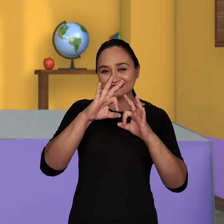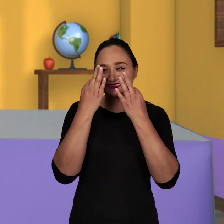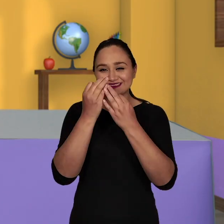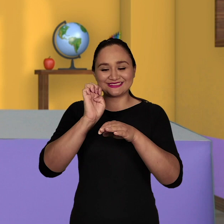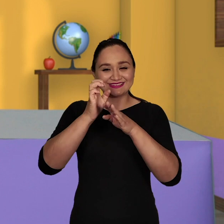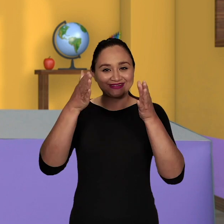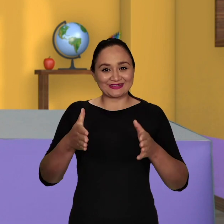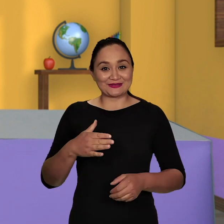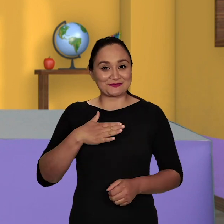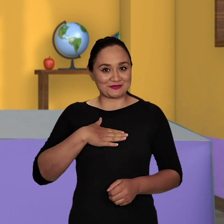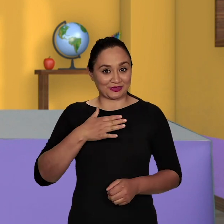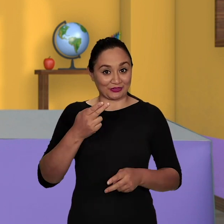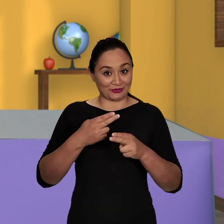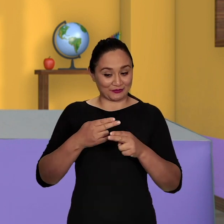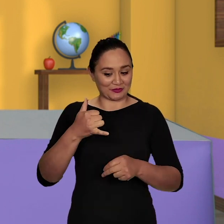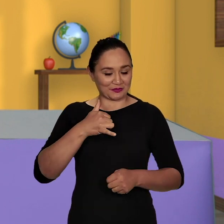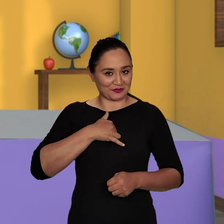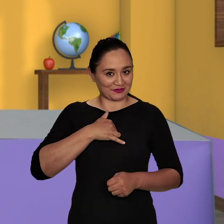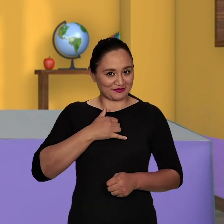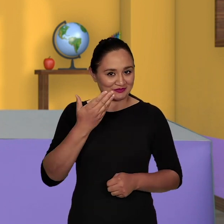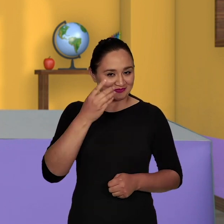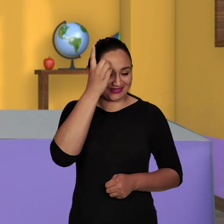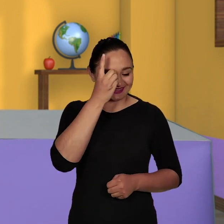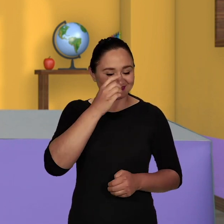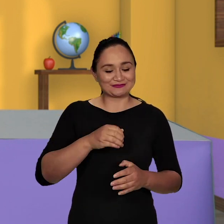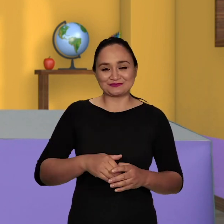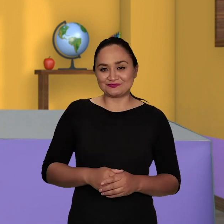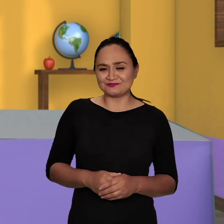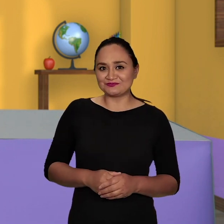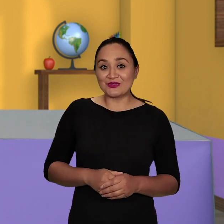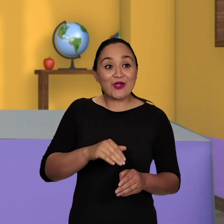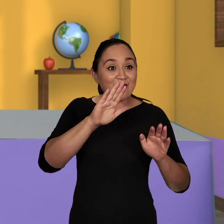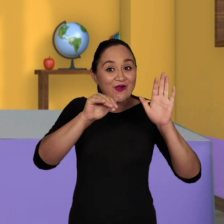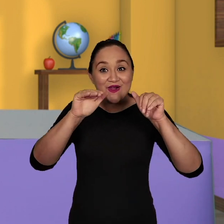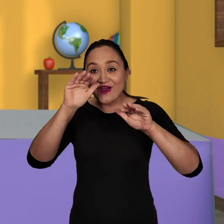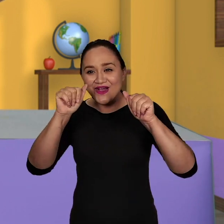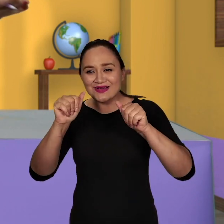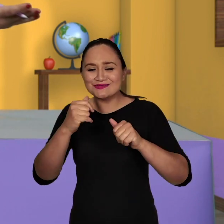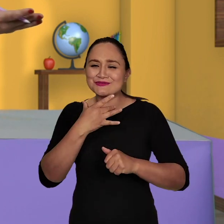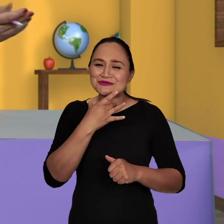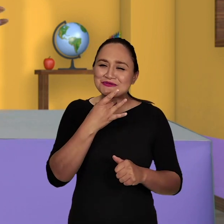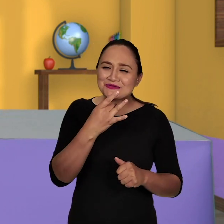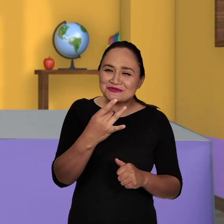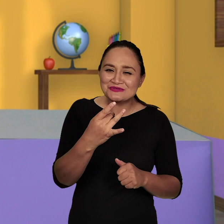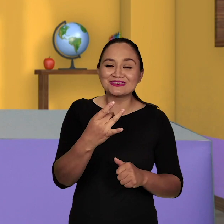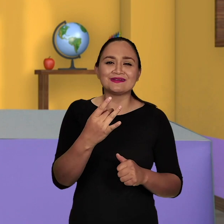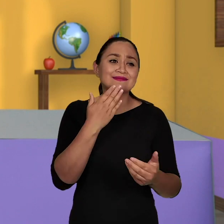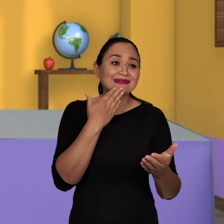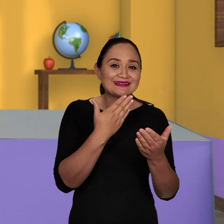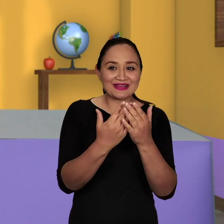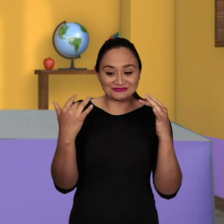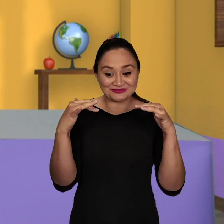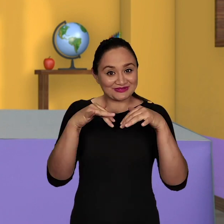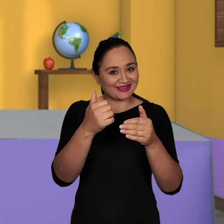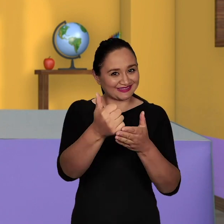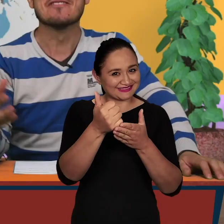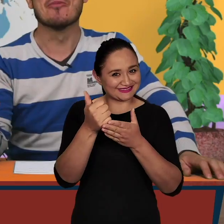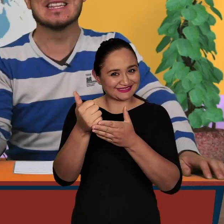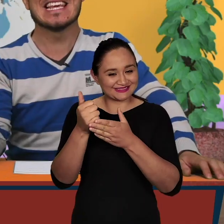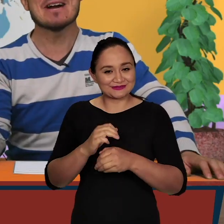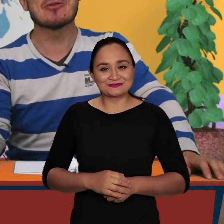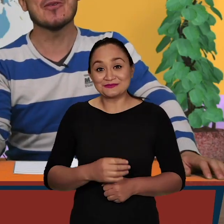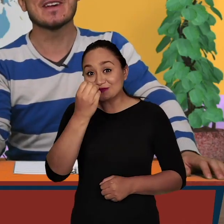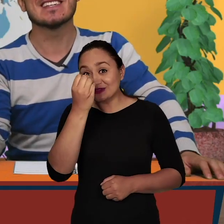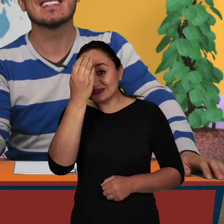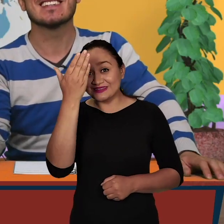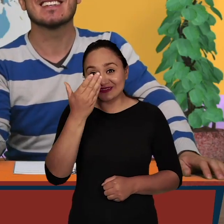Hola, familia ecuatoriana, soy la profe Diana. ¡Hola! ¡Qué gusto! Gracias por venir a ayudarme.